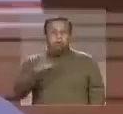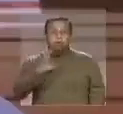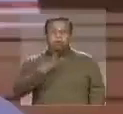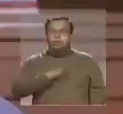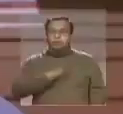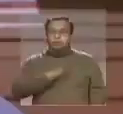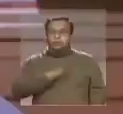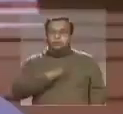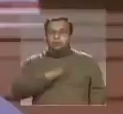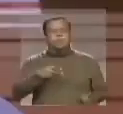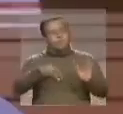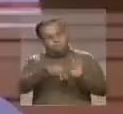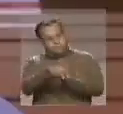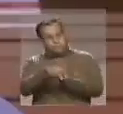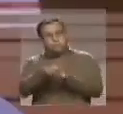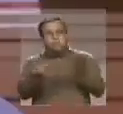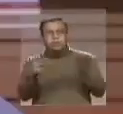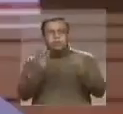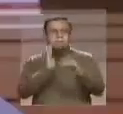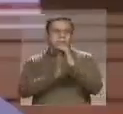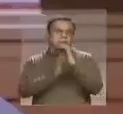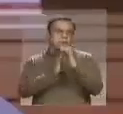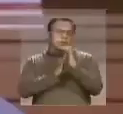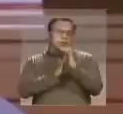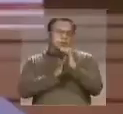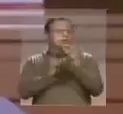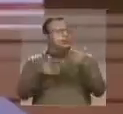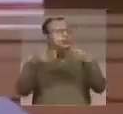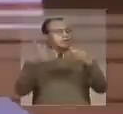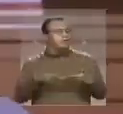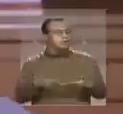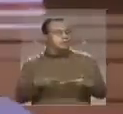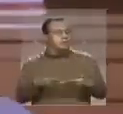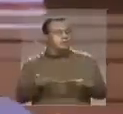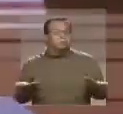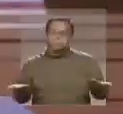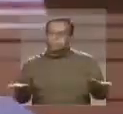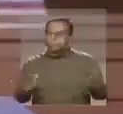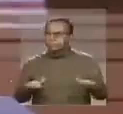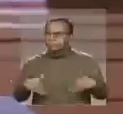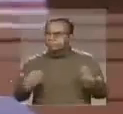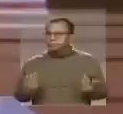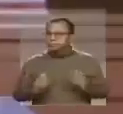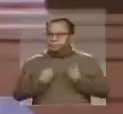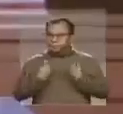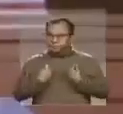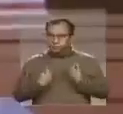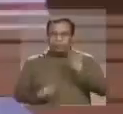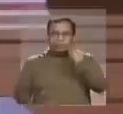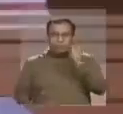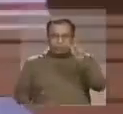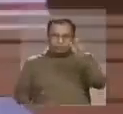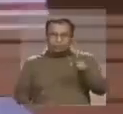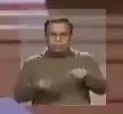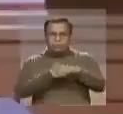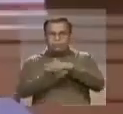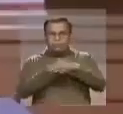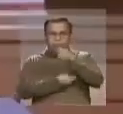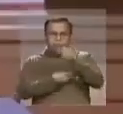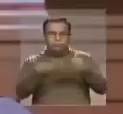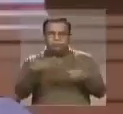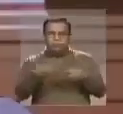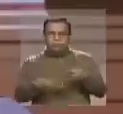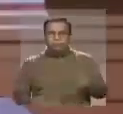trans, desplazada, migrante y con discapacidad. ¿Cómo es la vida para una mujer en esas